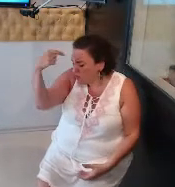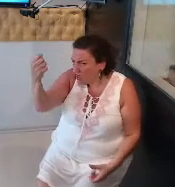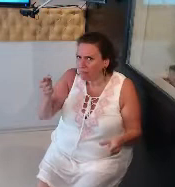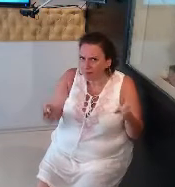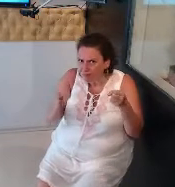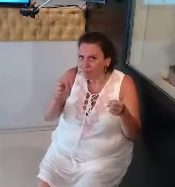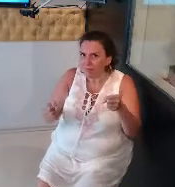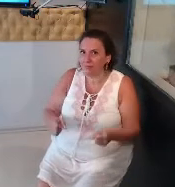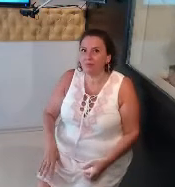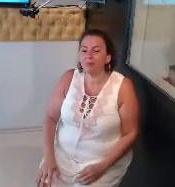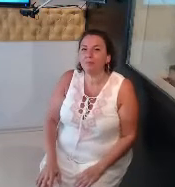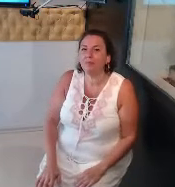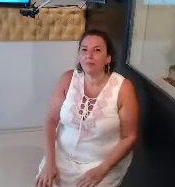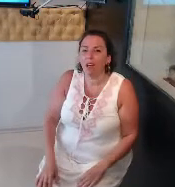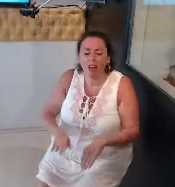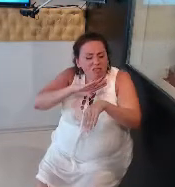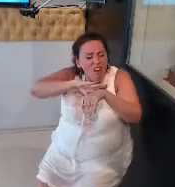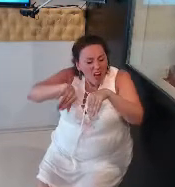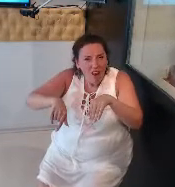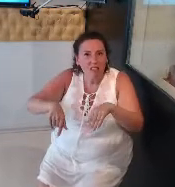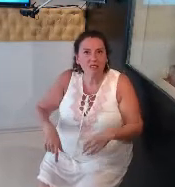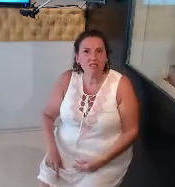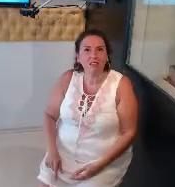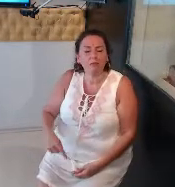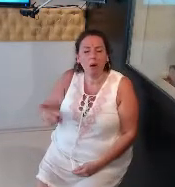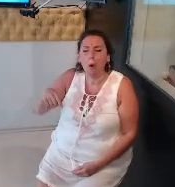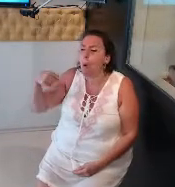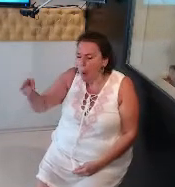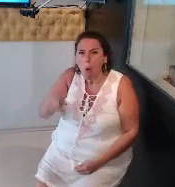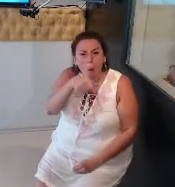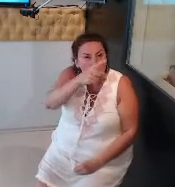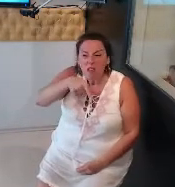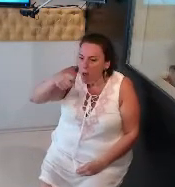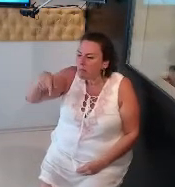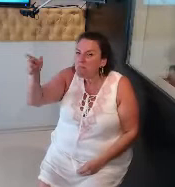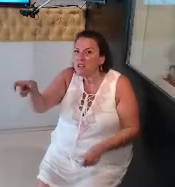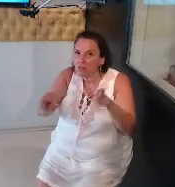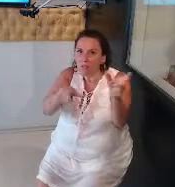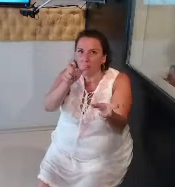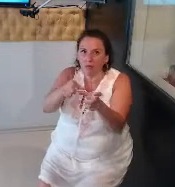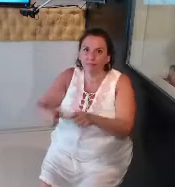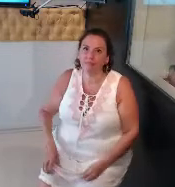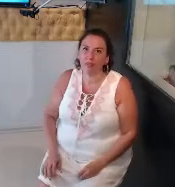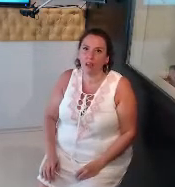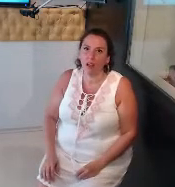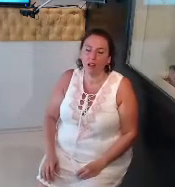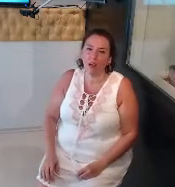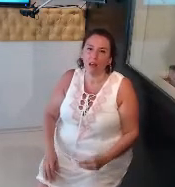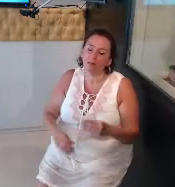que te colgaron a vos y ¿quién más? ¿Quién se quedó? Celeste, Pato, ¿quién más se quedó? Miri. Se quedaron todos fuera de la